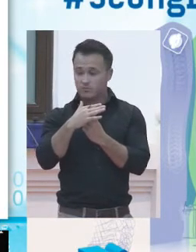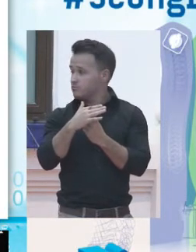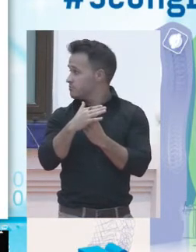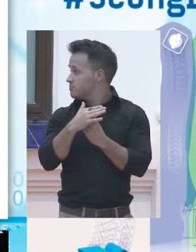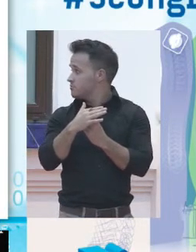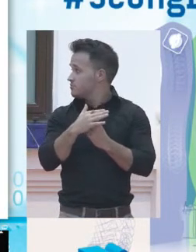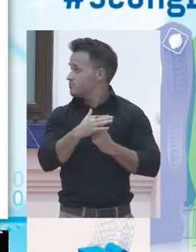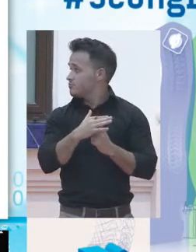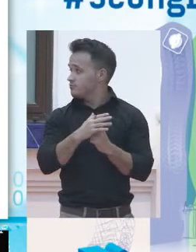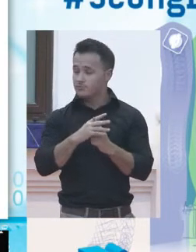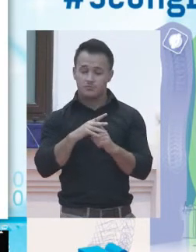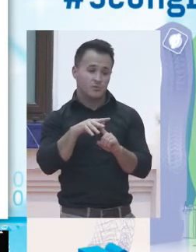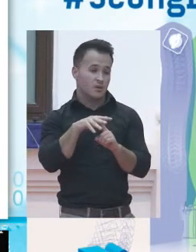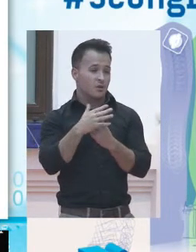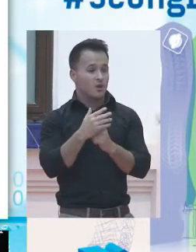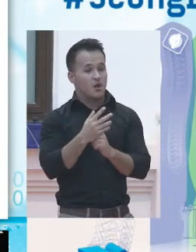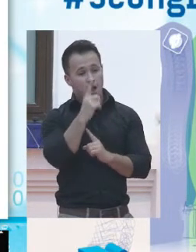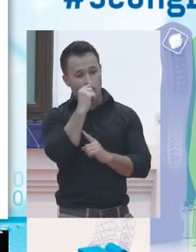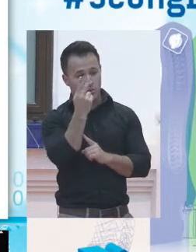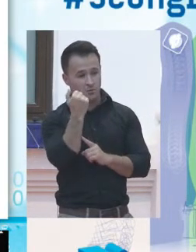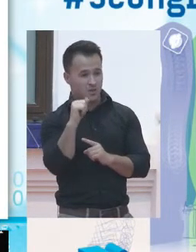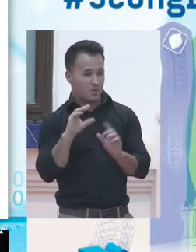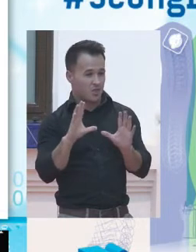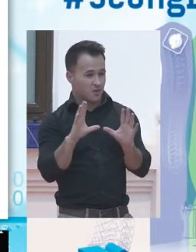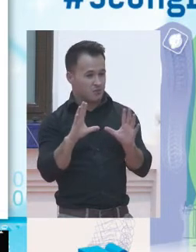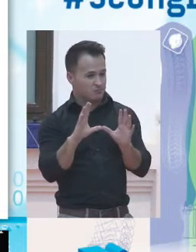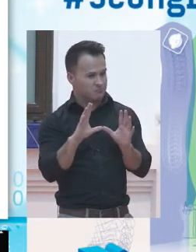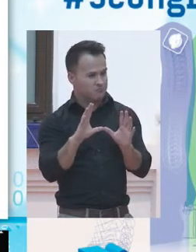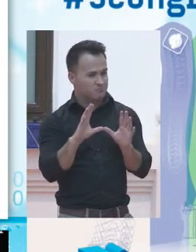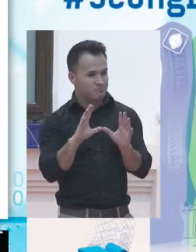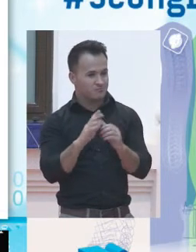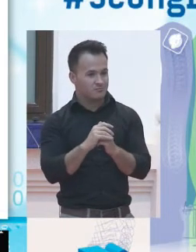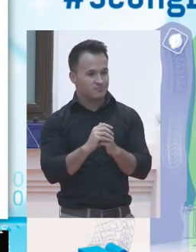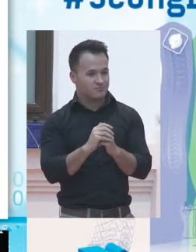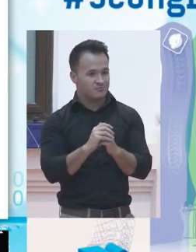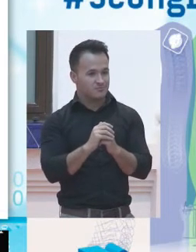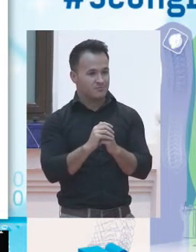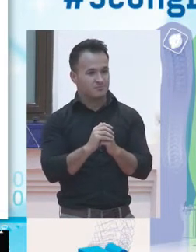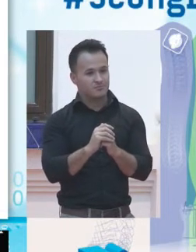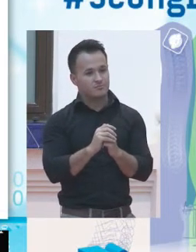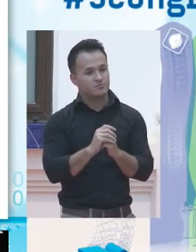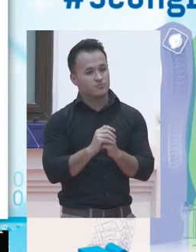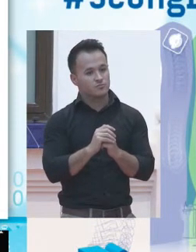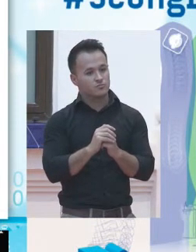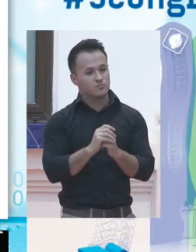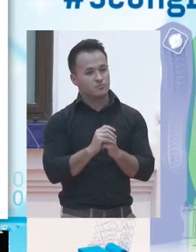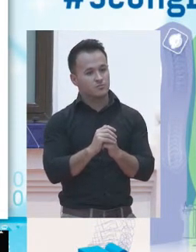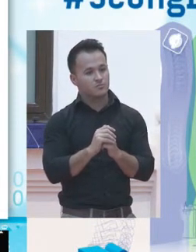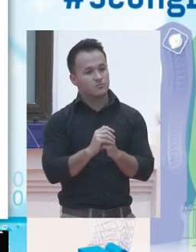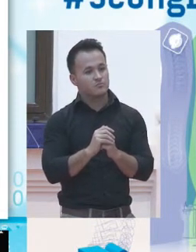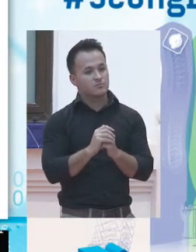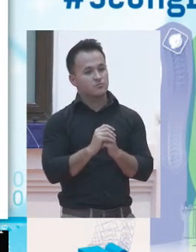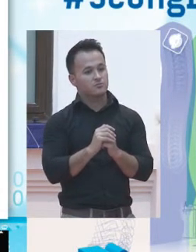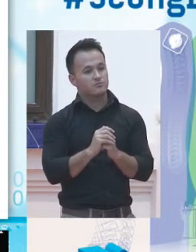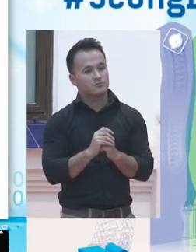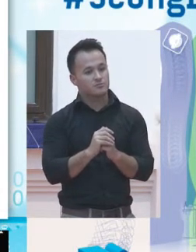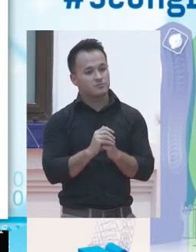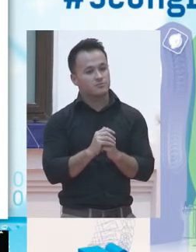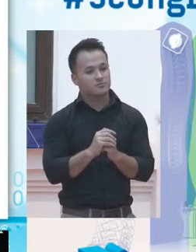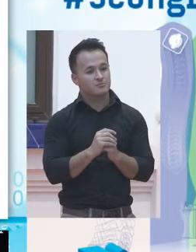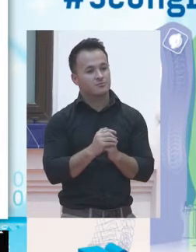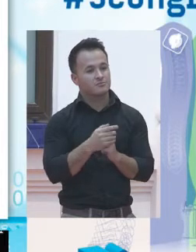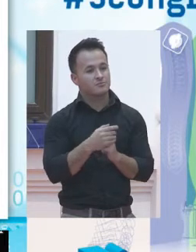de la información y garantía de continuidad de negocio y nos obligó a que todas las aplicaciones y todo el software que teníamos desarrollado para